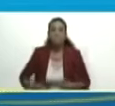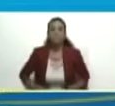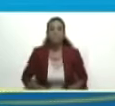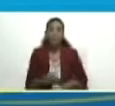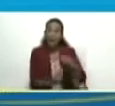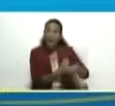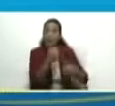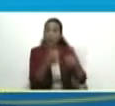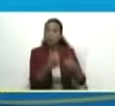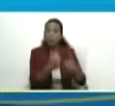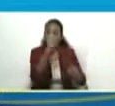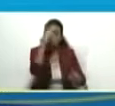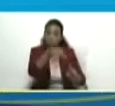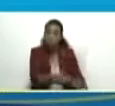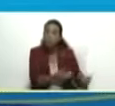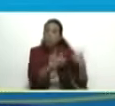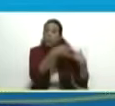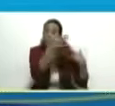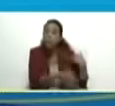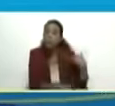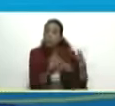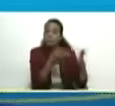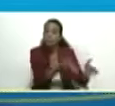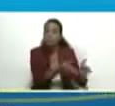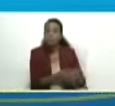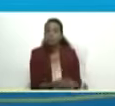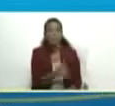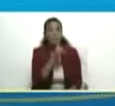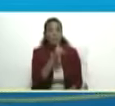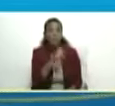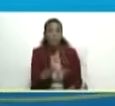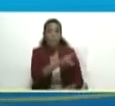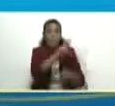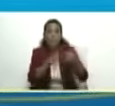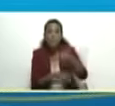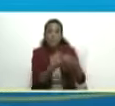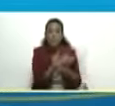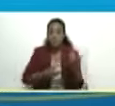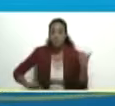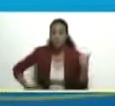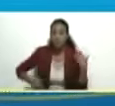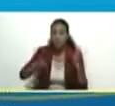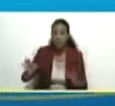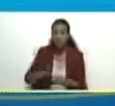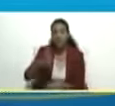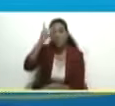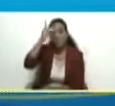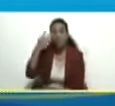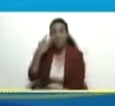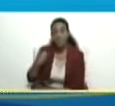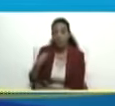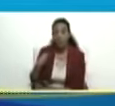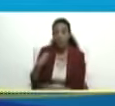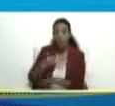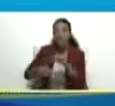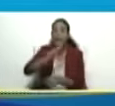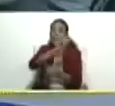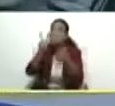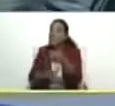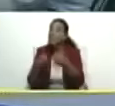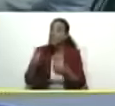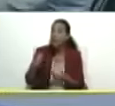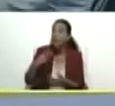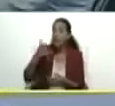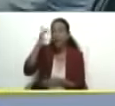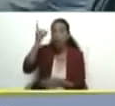hagan el trabajo respectivo. Me informa la vicepresidenta Delcy Rodríguez, quien es presidenta